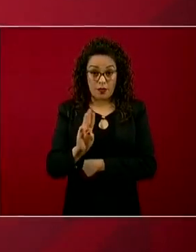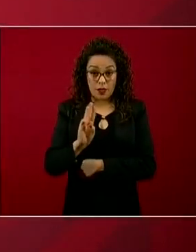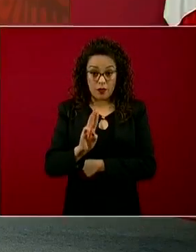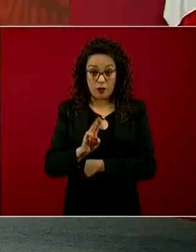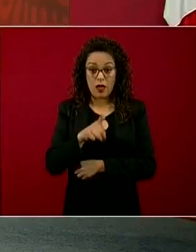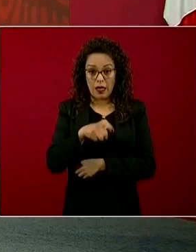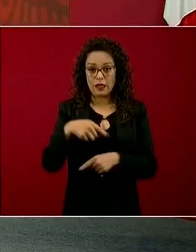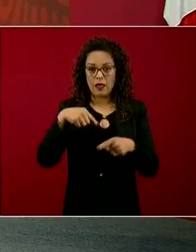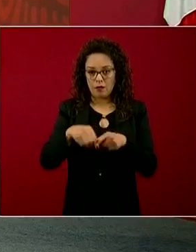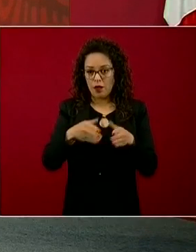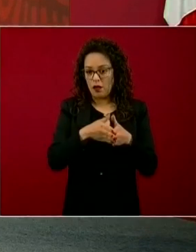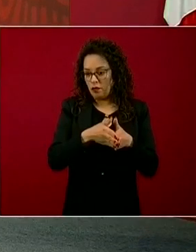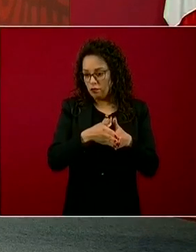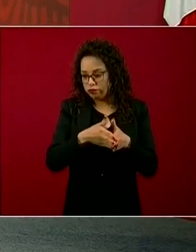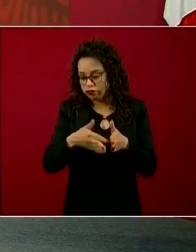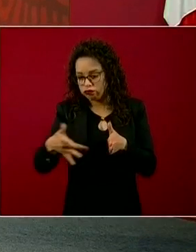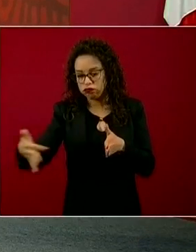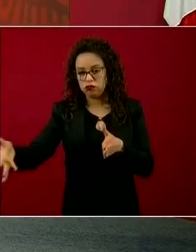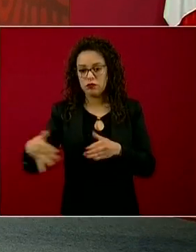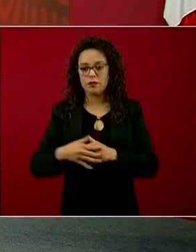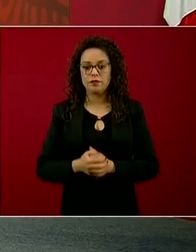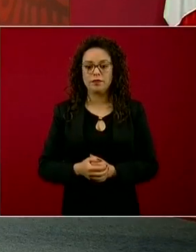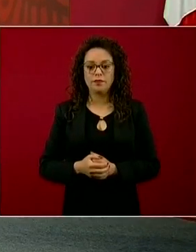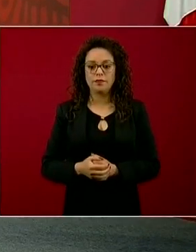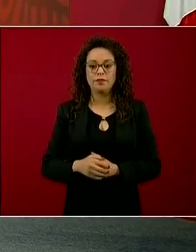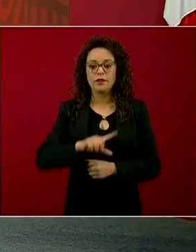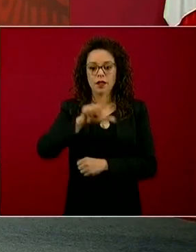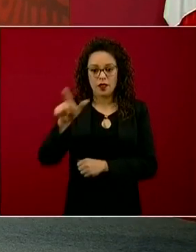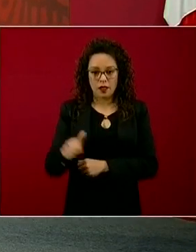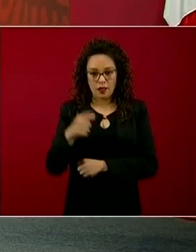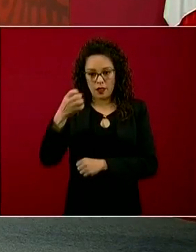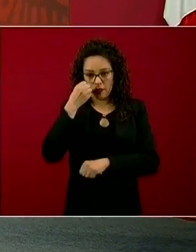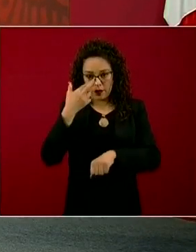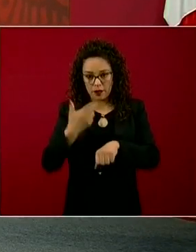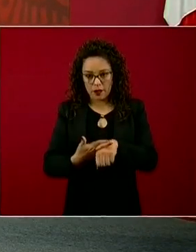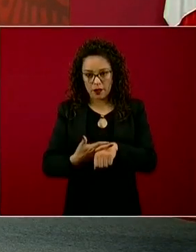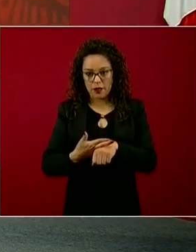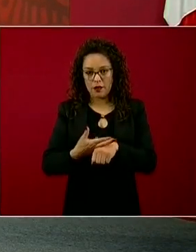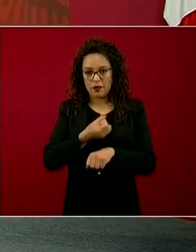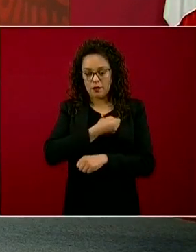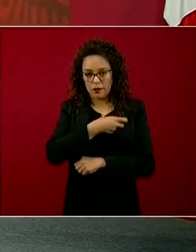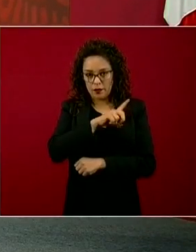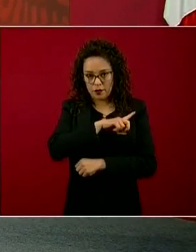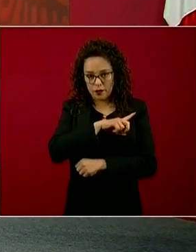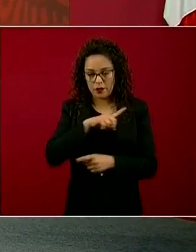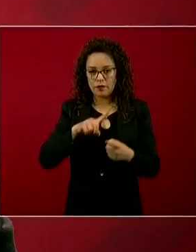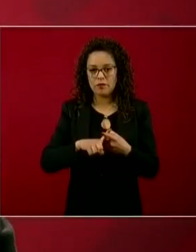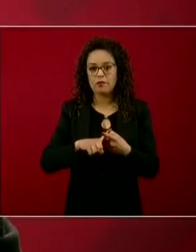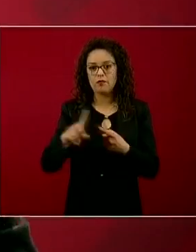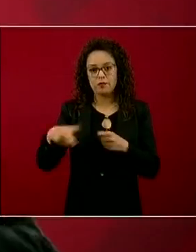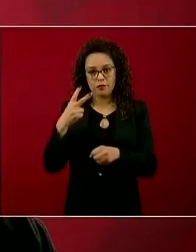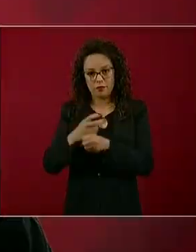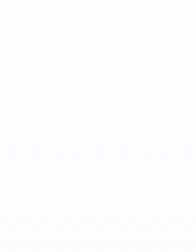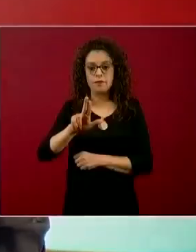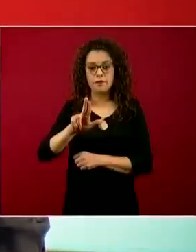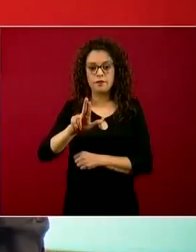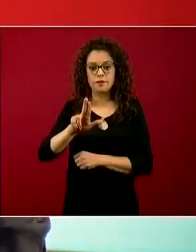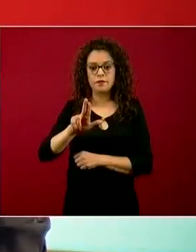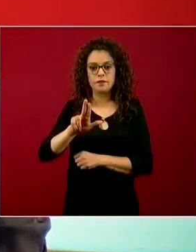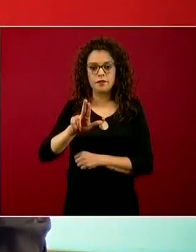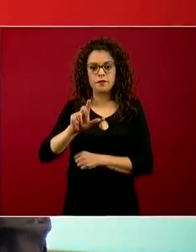y ya nos irán y cómo se aplicarán